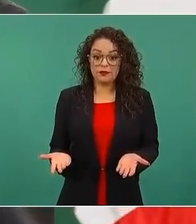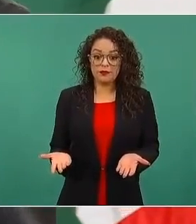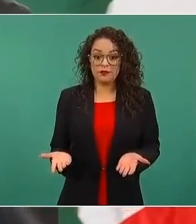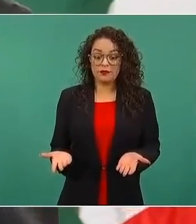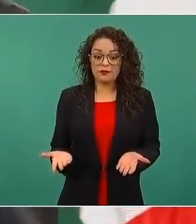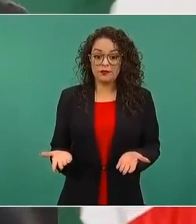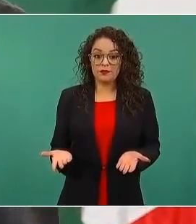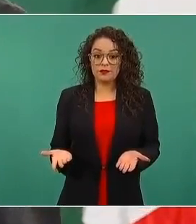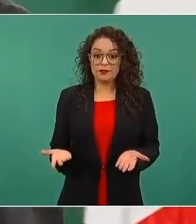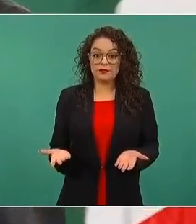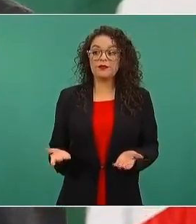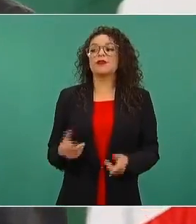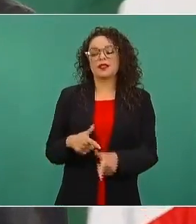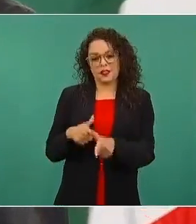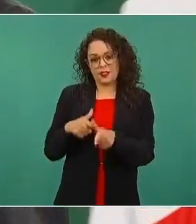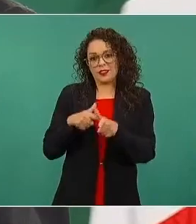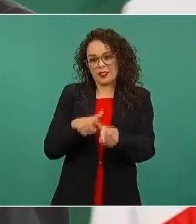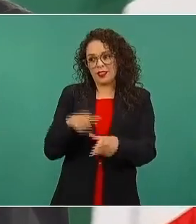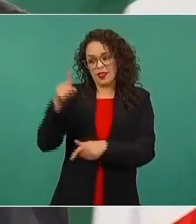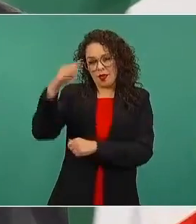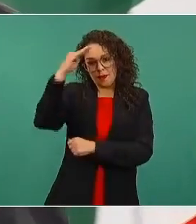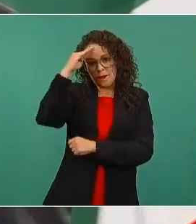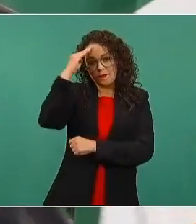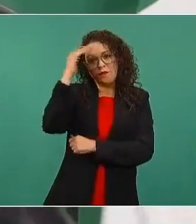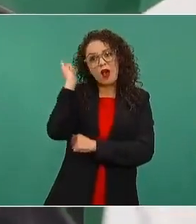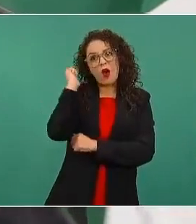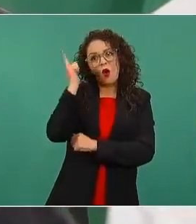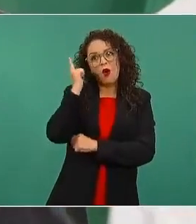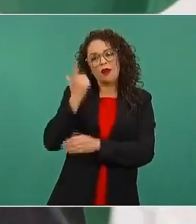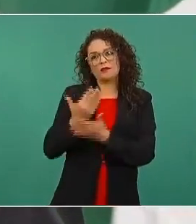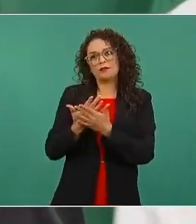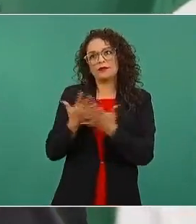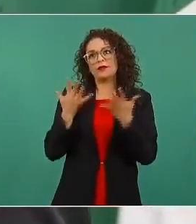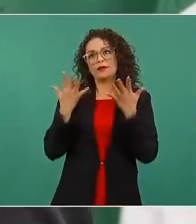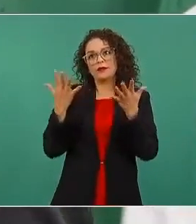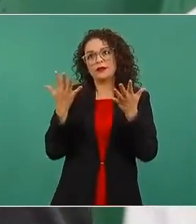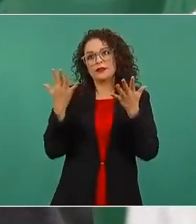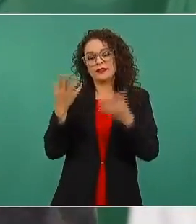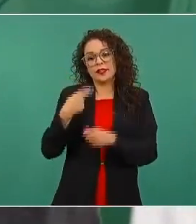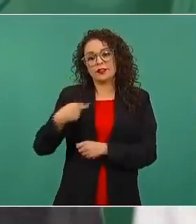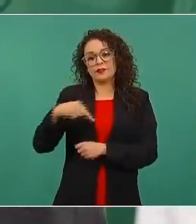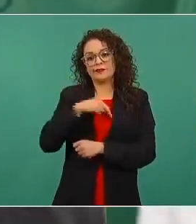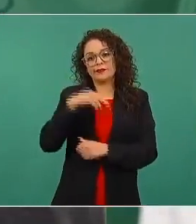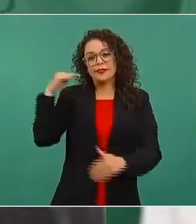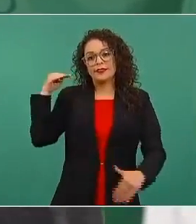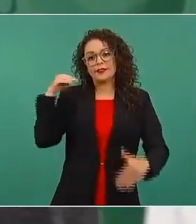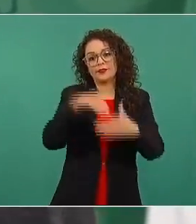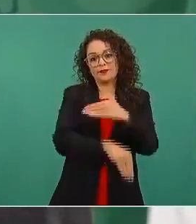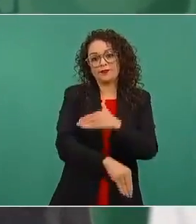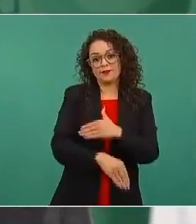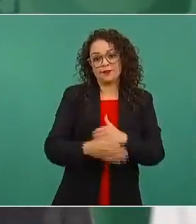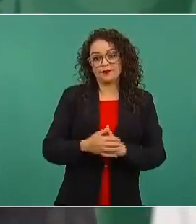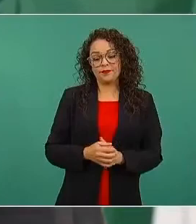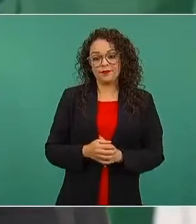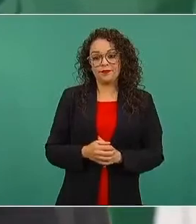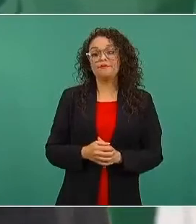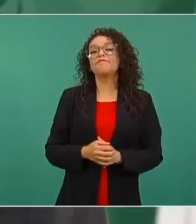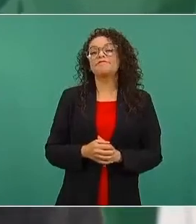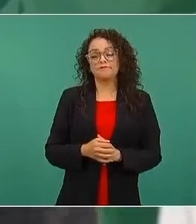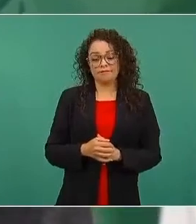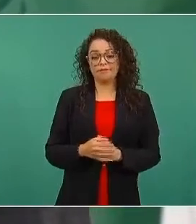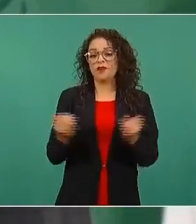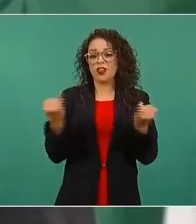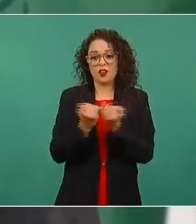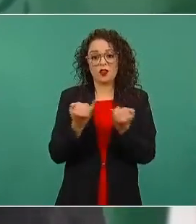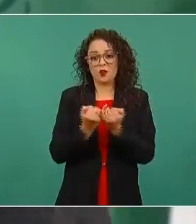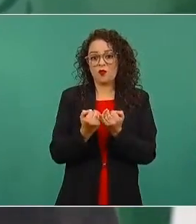de tener la esperanza de que caigamos nosotros en los mismos vicios, en los